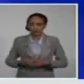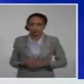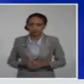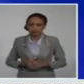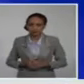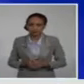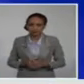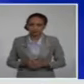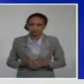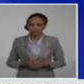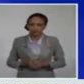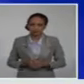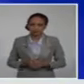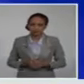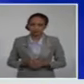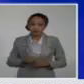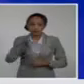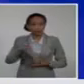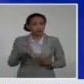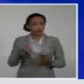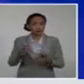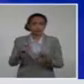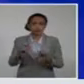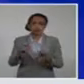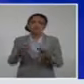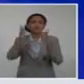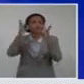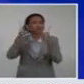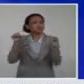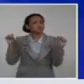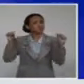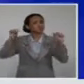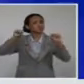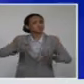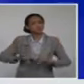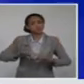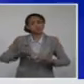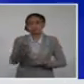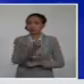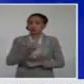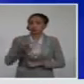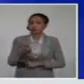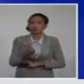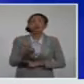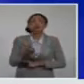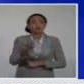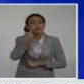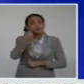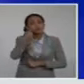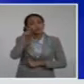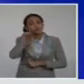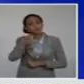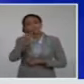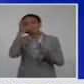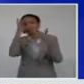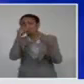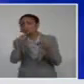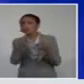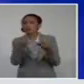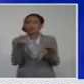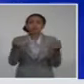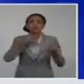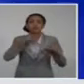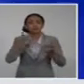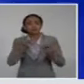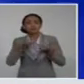Hoy, malos indicadores, no logramos, se mantiene un número de fallecidos